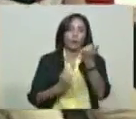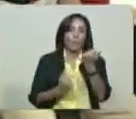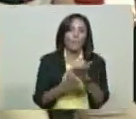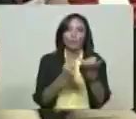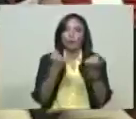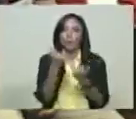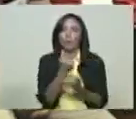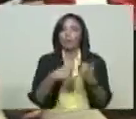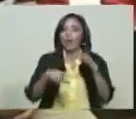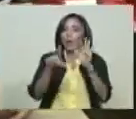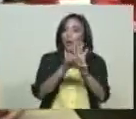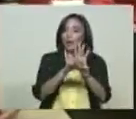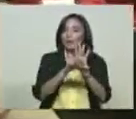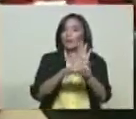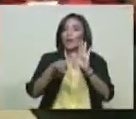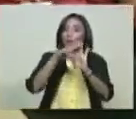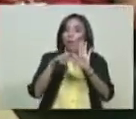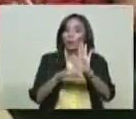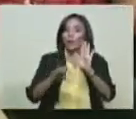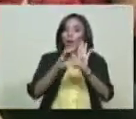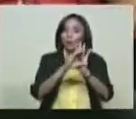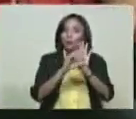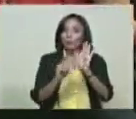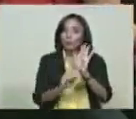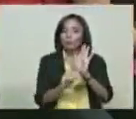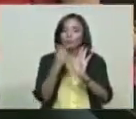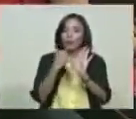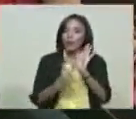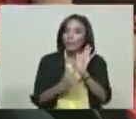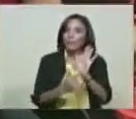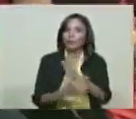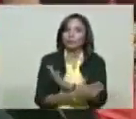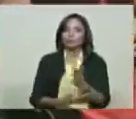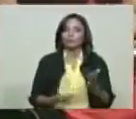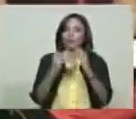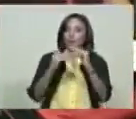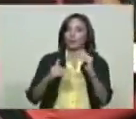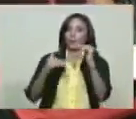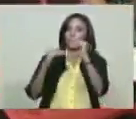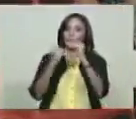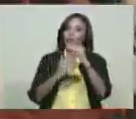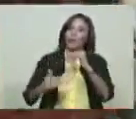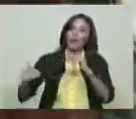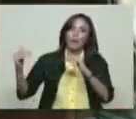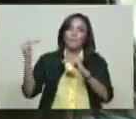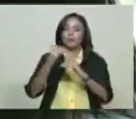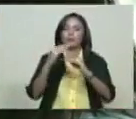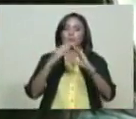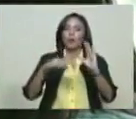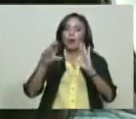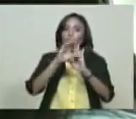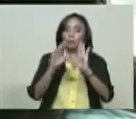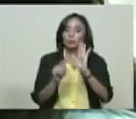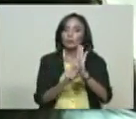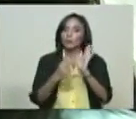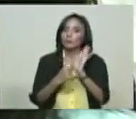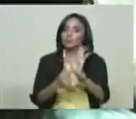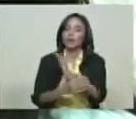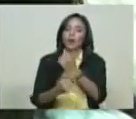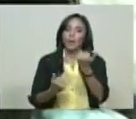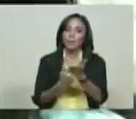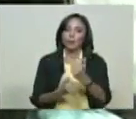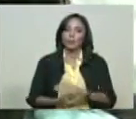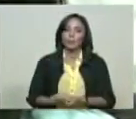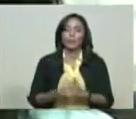constitucionales que tengan la estatura constitucional y que establezca